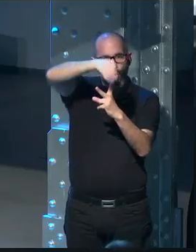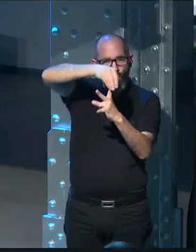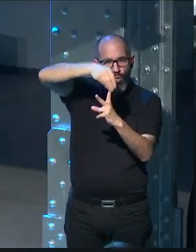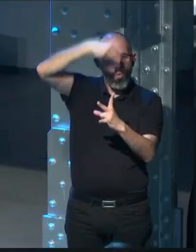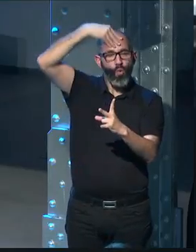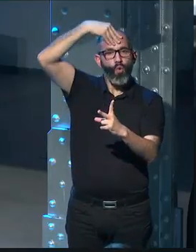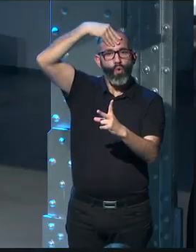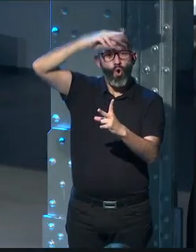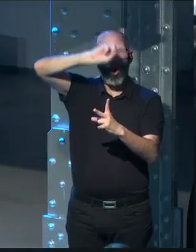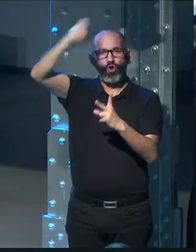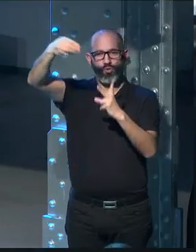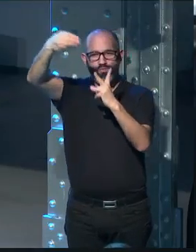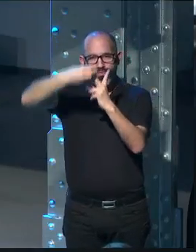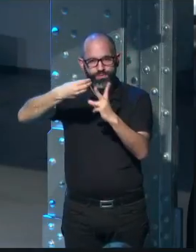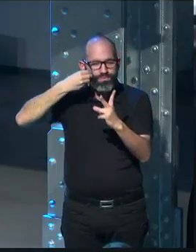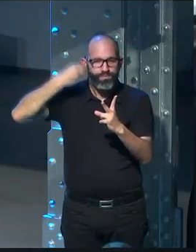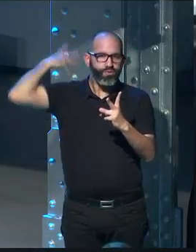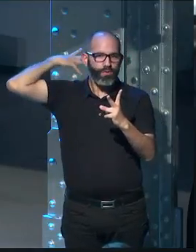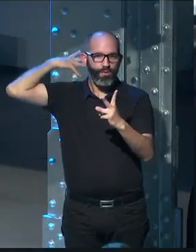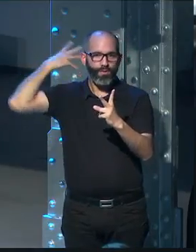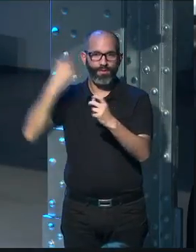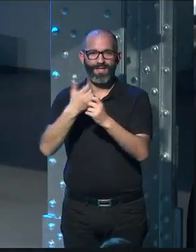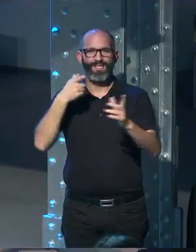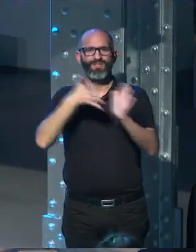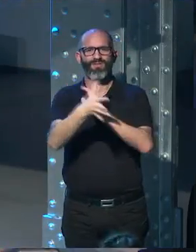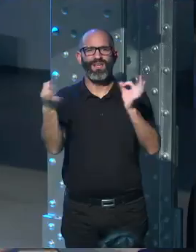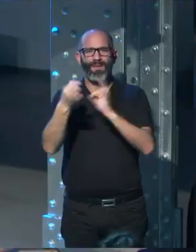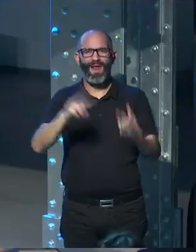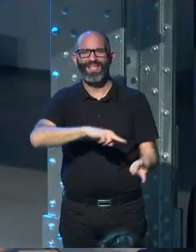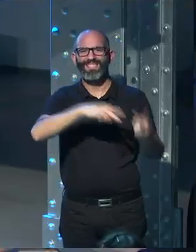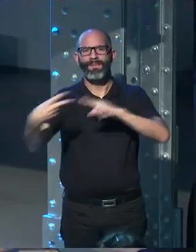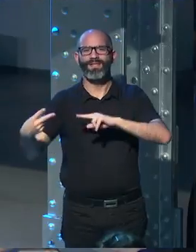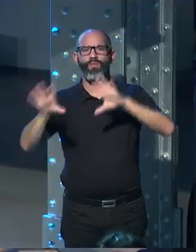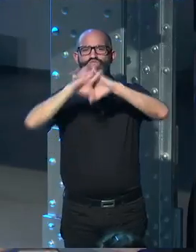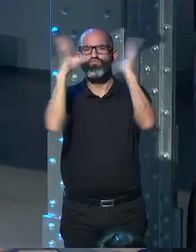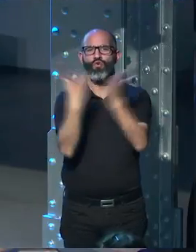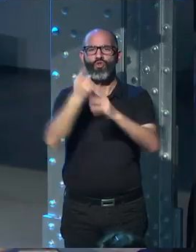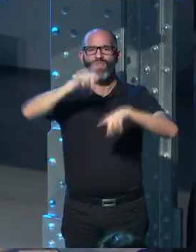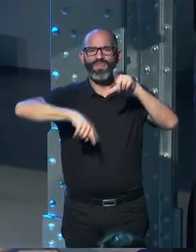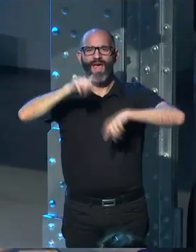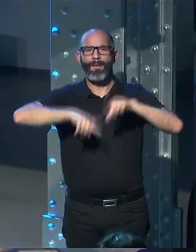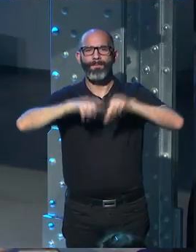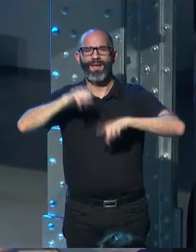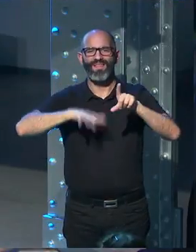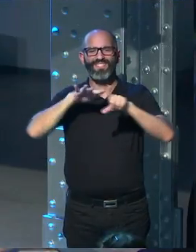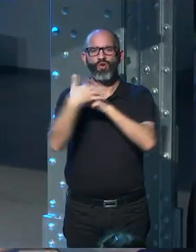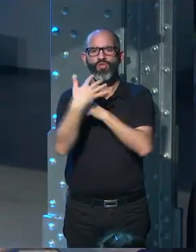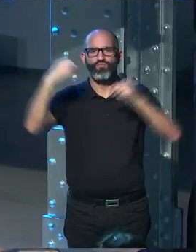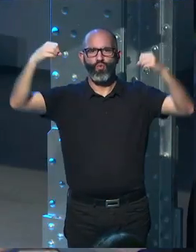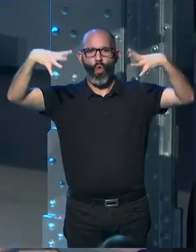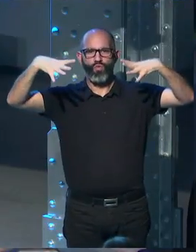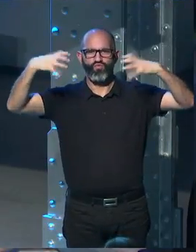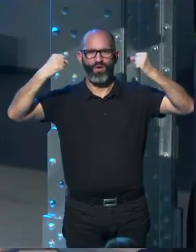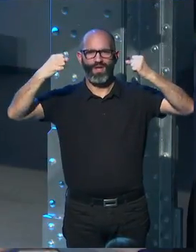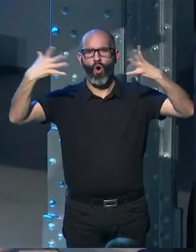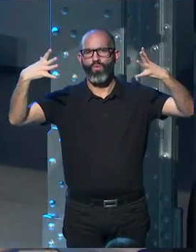esto para qué nos sirve? Bueno, pues nos sirve para interpretar el mundo de una manera constante independientemente de las condiciones de iluminación. ¿Vale?